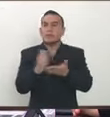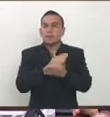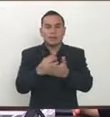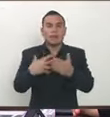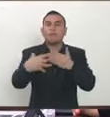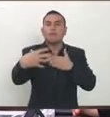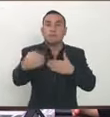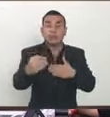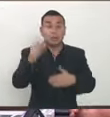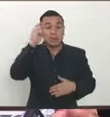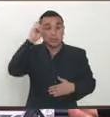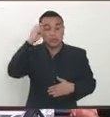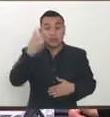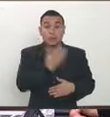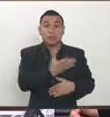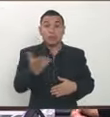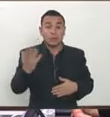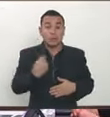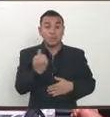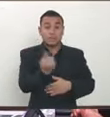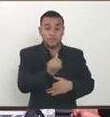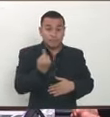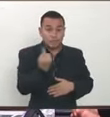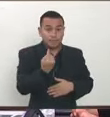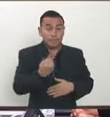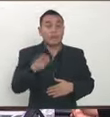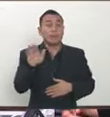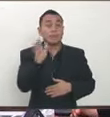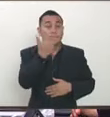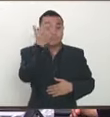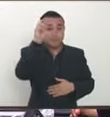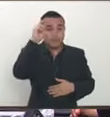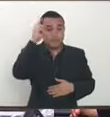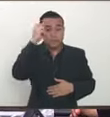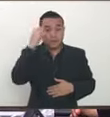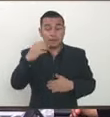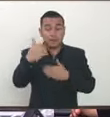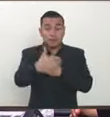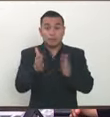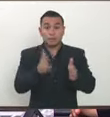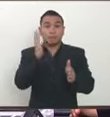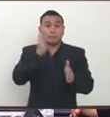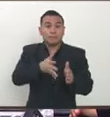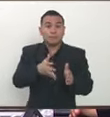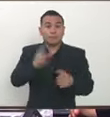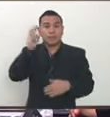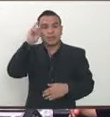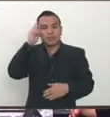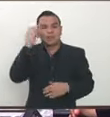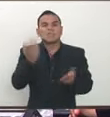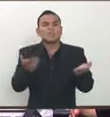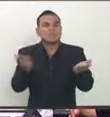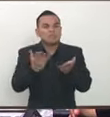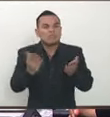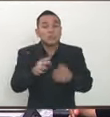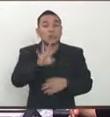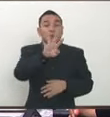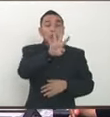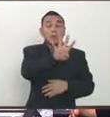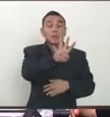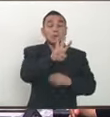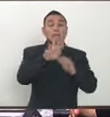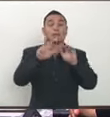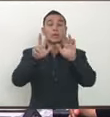Quiero decirles a los habitantes de Metapán que no se preocupen, no están siendo puestos en cuarentena. Este cordón sanitario solo durará 48